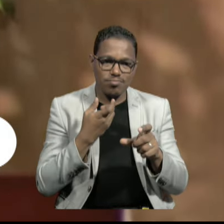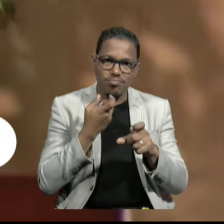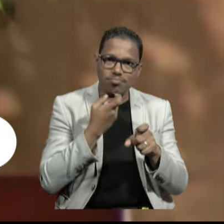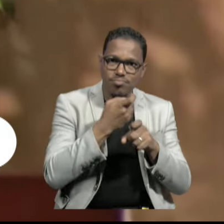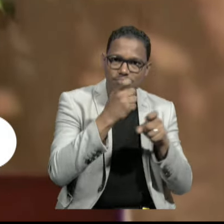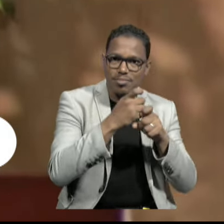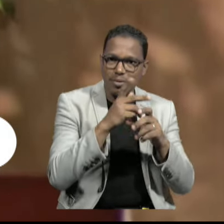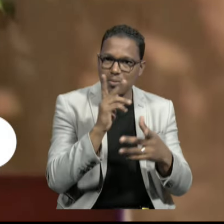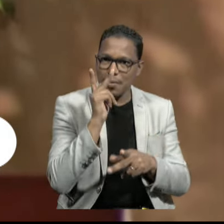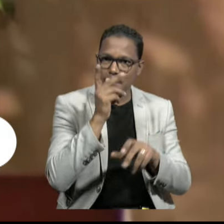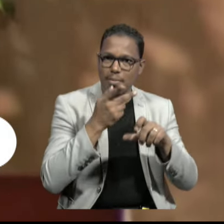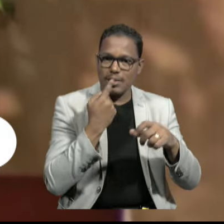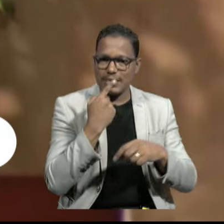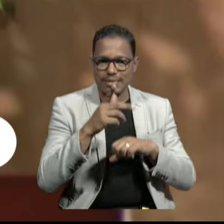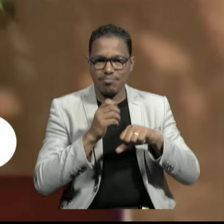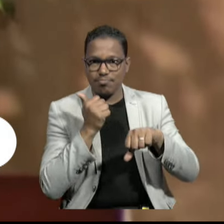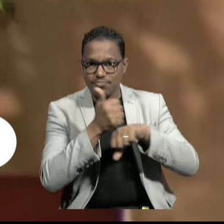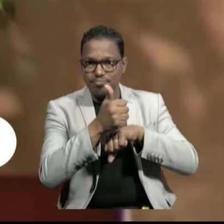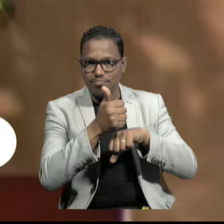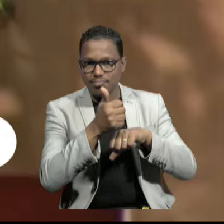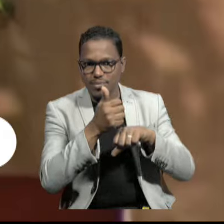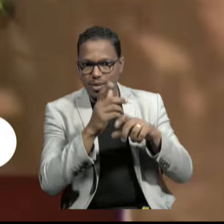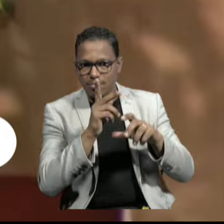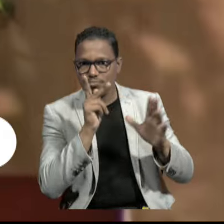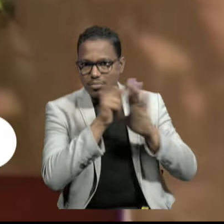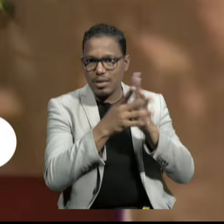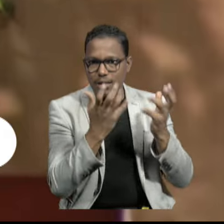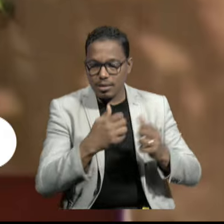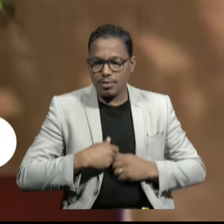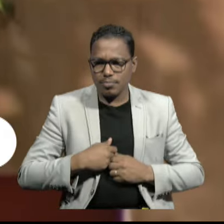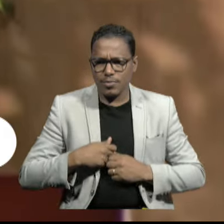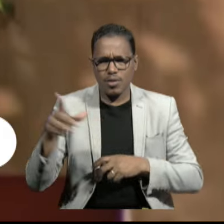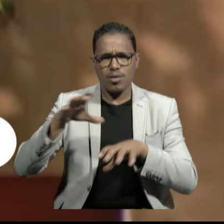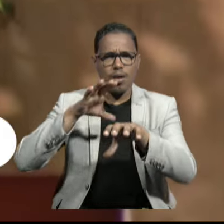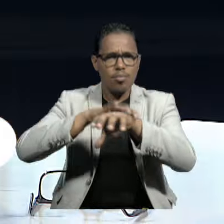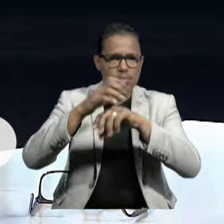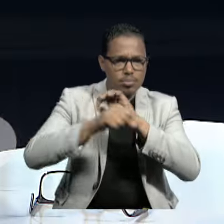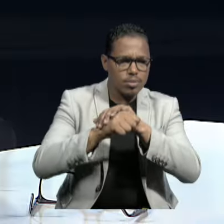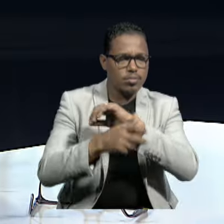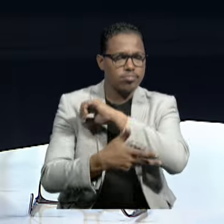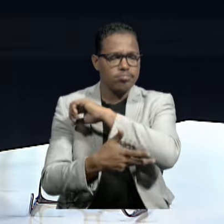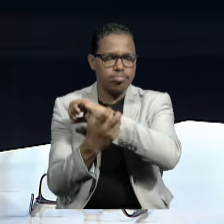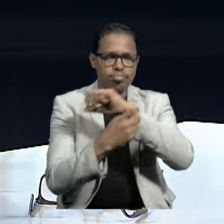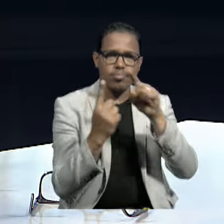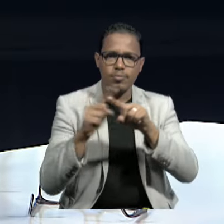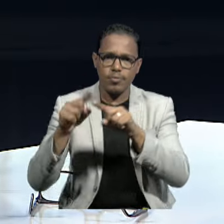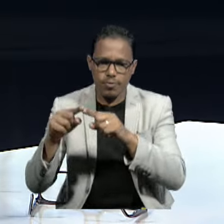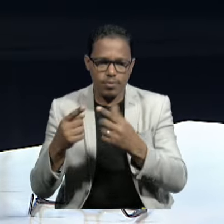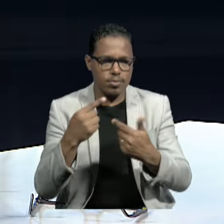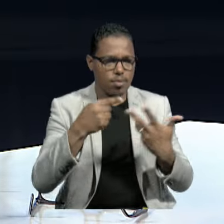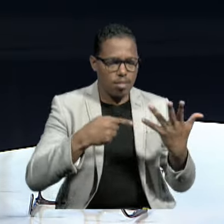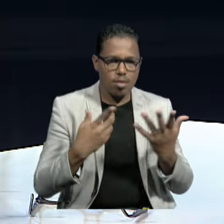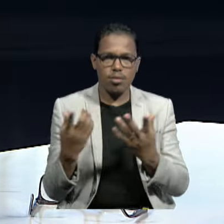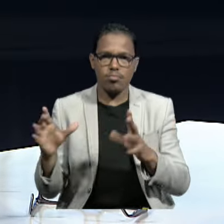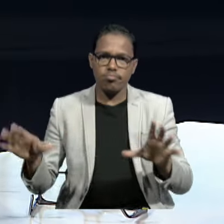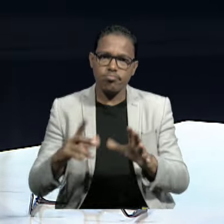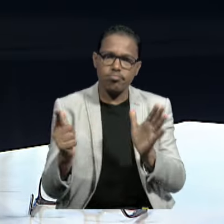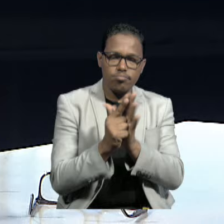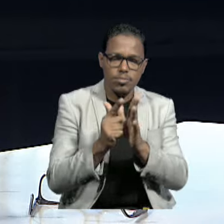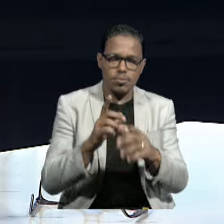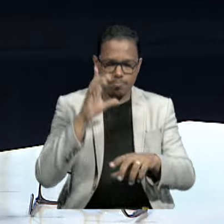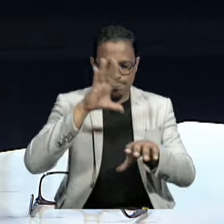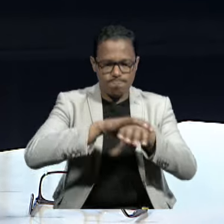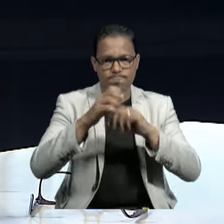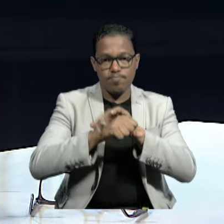Ministerio Público Dominicano por varios delitos, incluido asesinatos. Tendremos más detalles de esta información y otras que preparamos para ustedes en nuestras